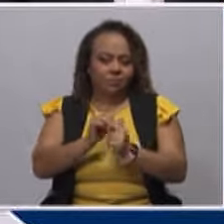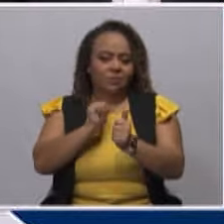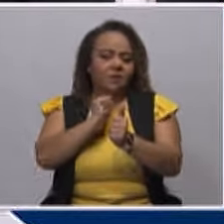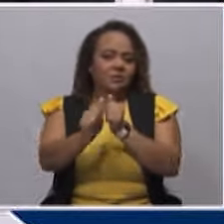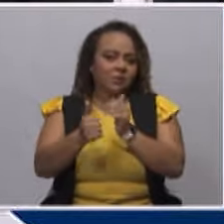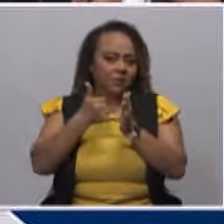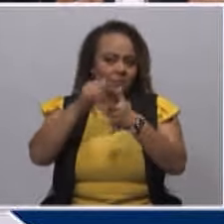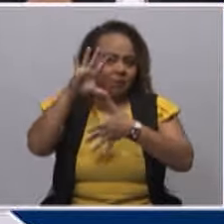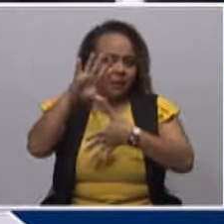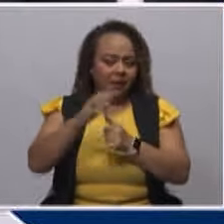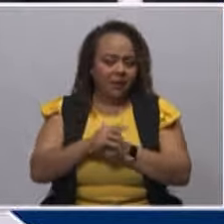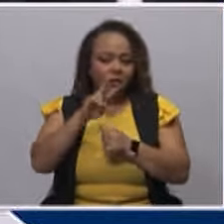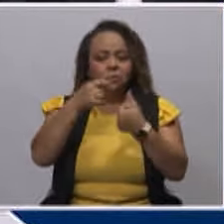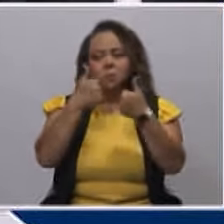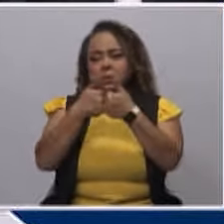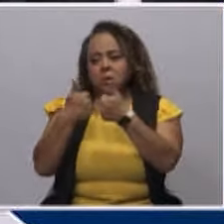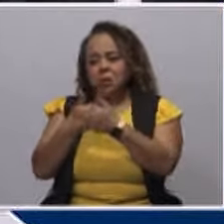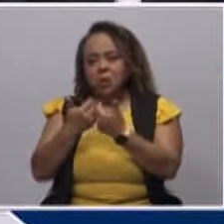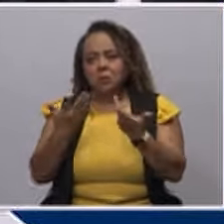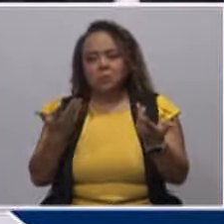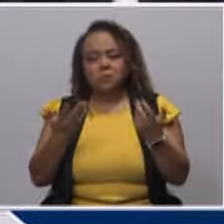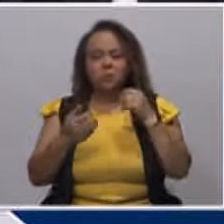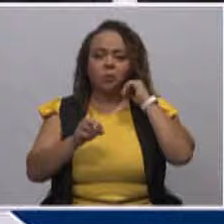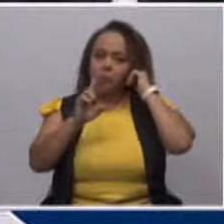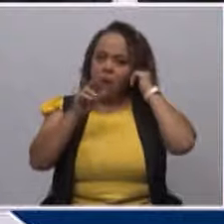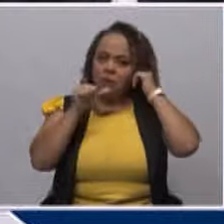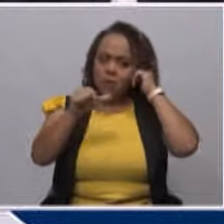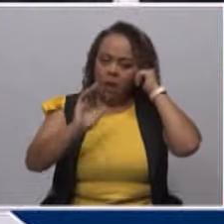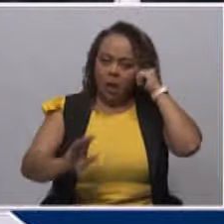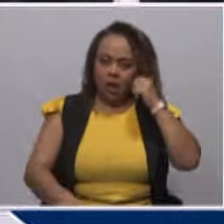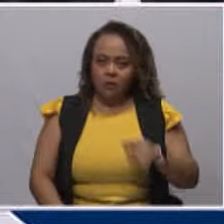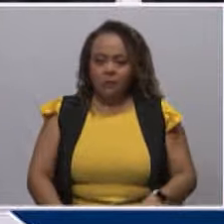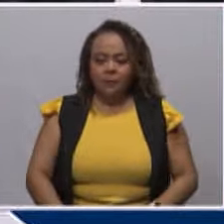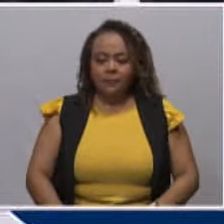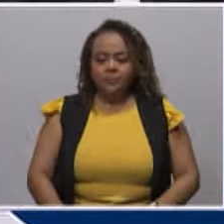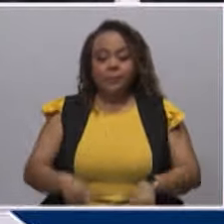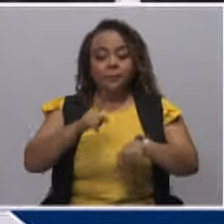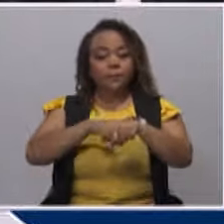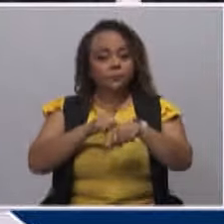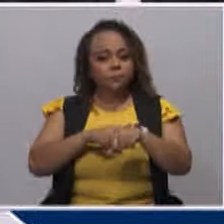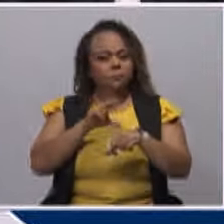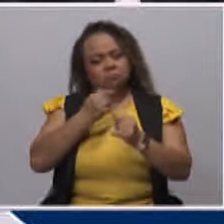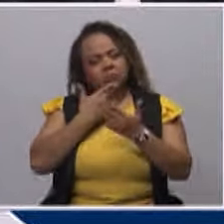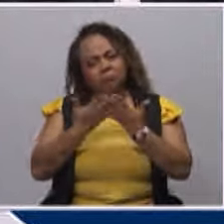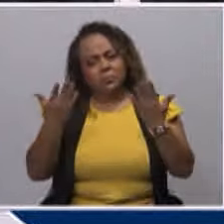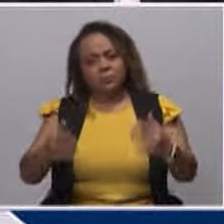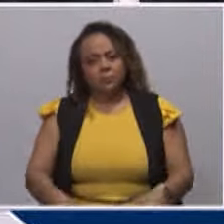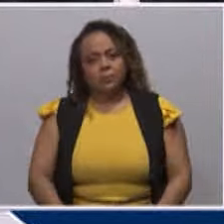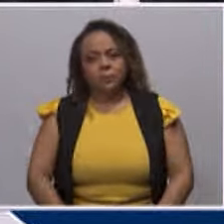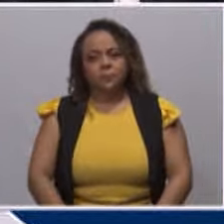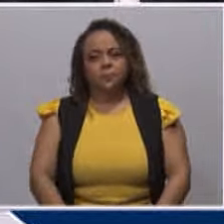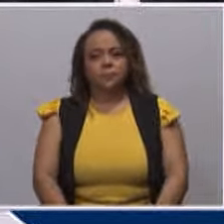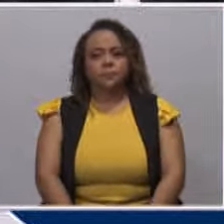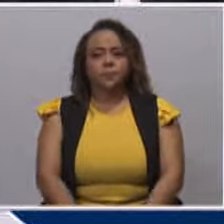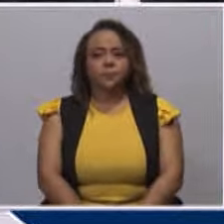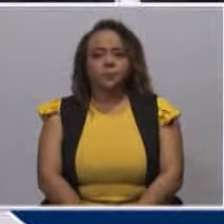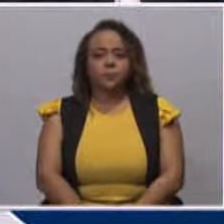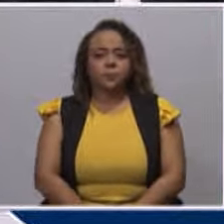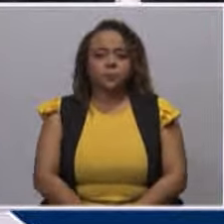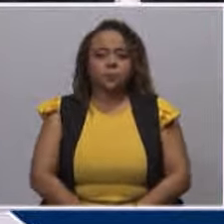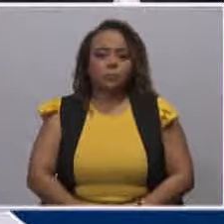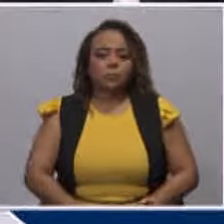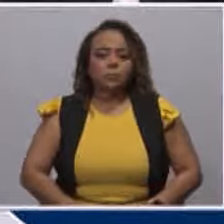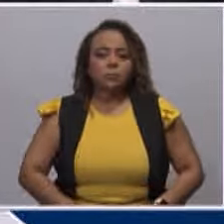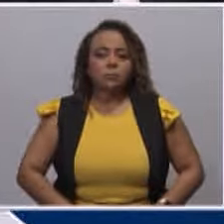América los dos partidos de eliminatoria Ojalá y se mantenga incluso momentos en que no sean tan buenos e